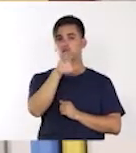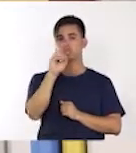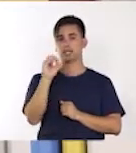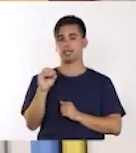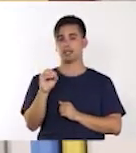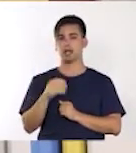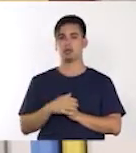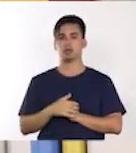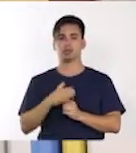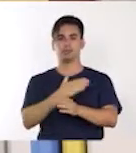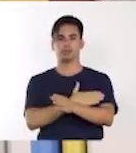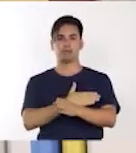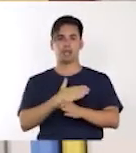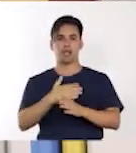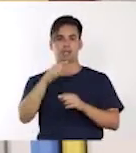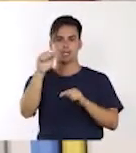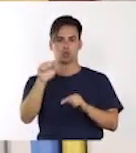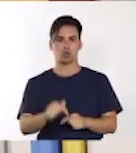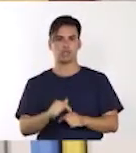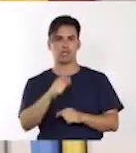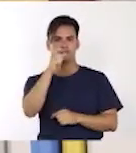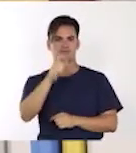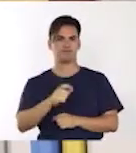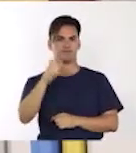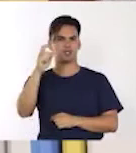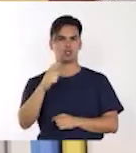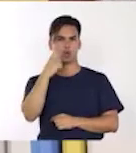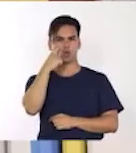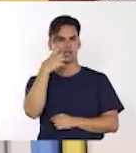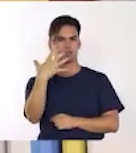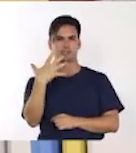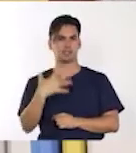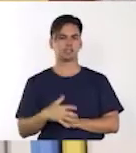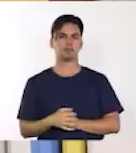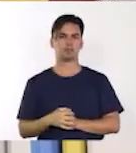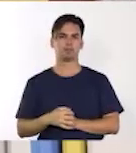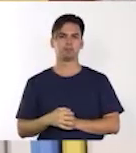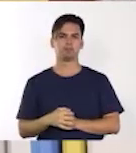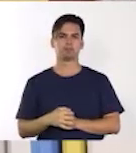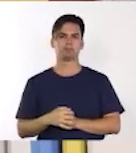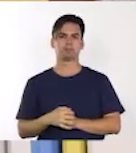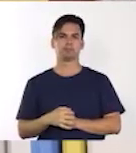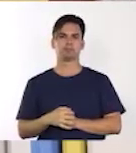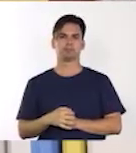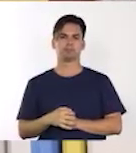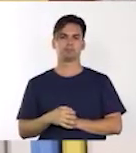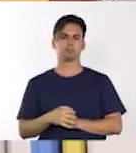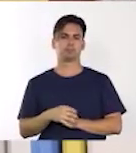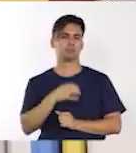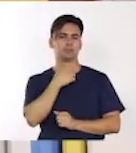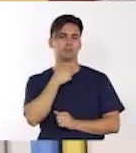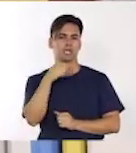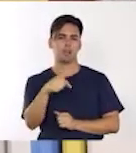centenario hasta la actualidad a través de sus figuras más